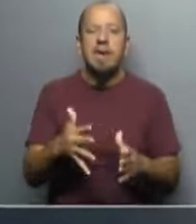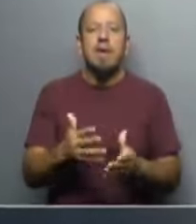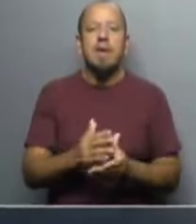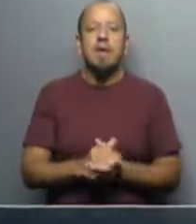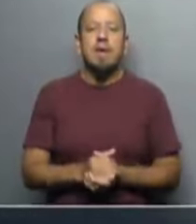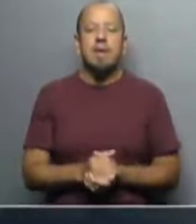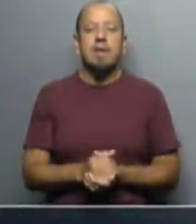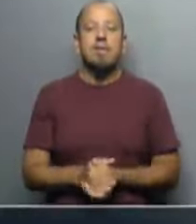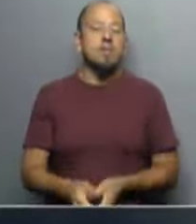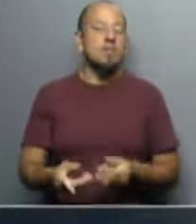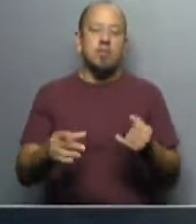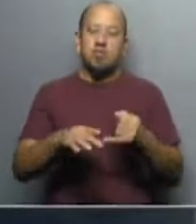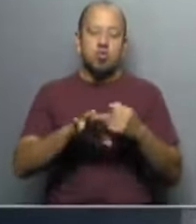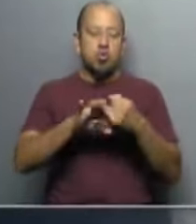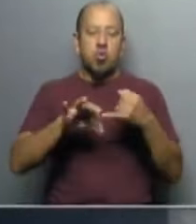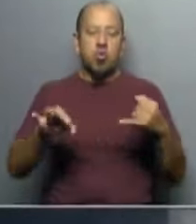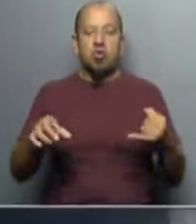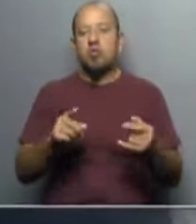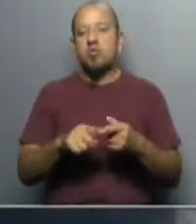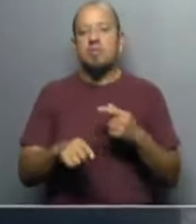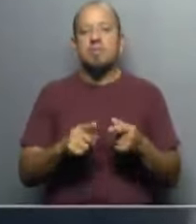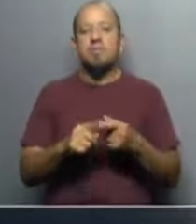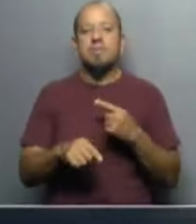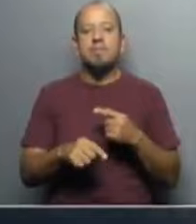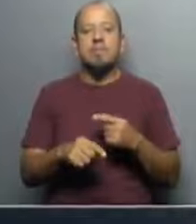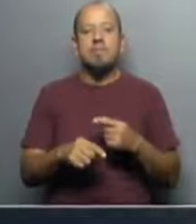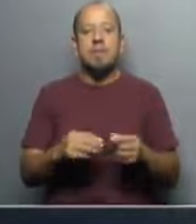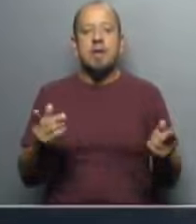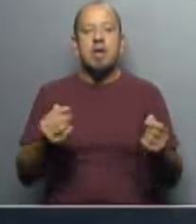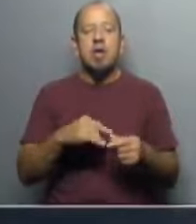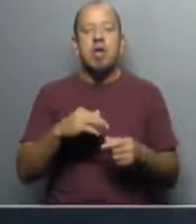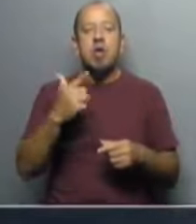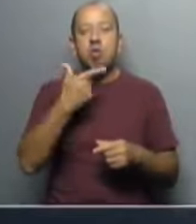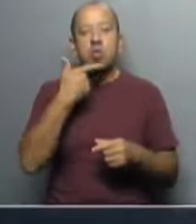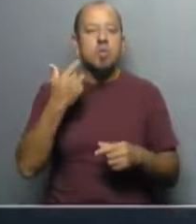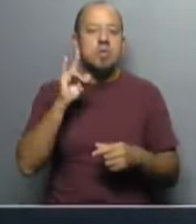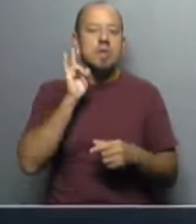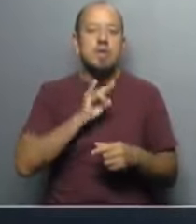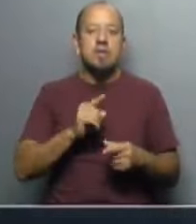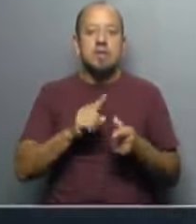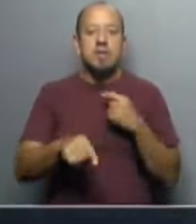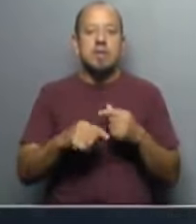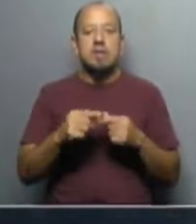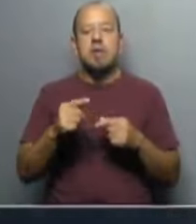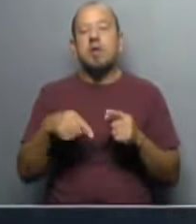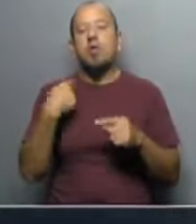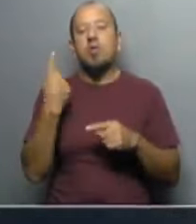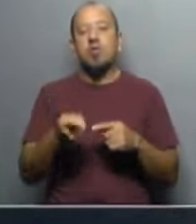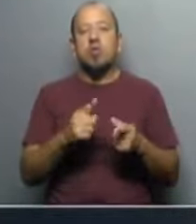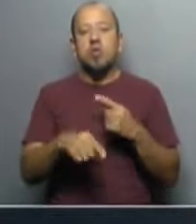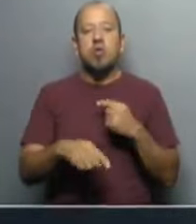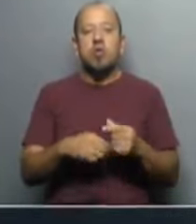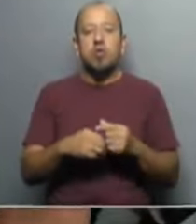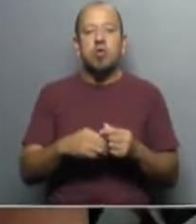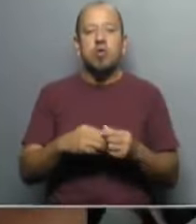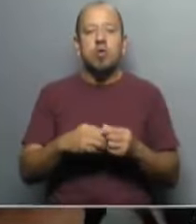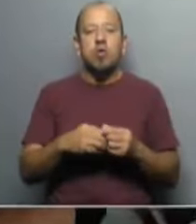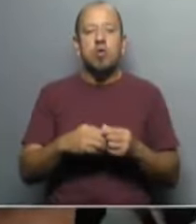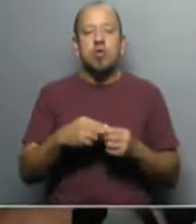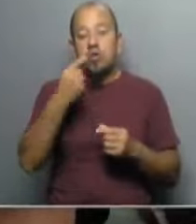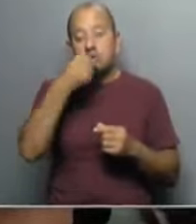gente? Los churros. Los dulces leches son los que más se venden. Y después le siguen los de crema. Por último, los de chocolate. ¿Y